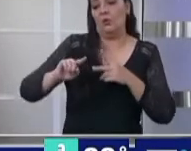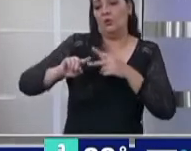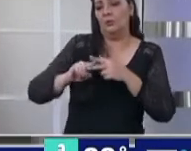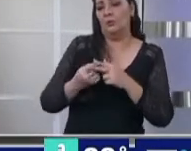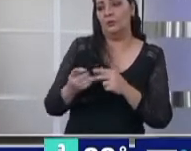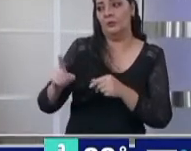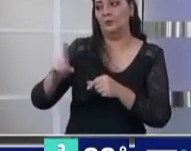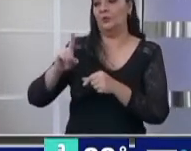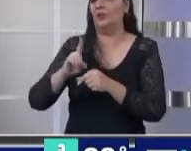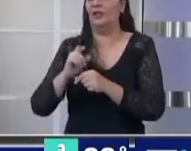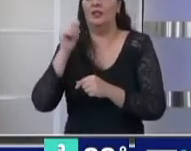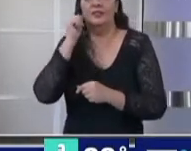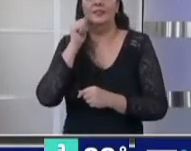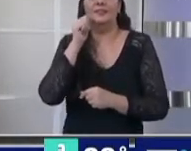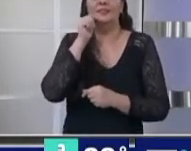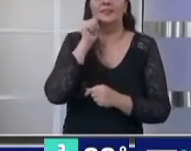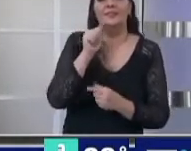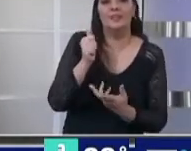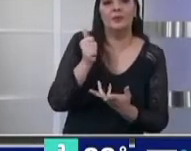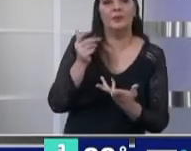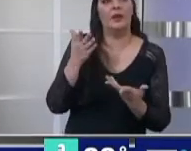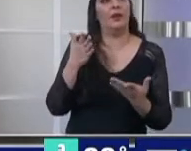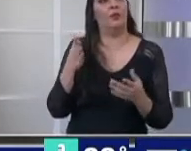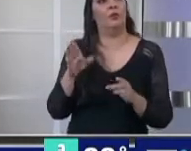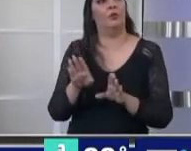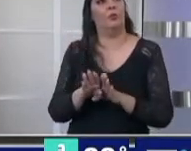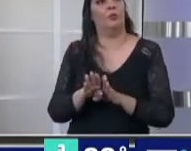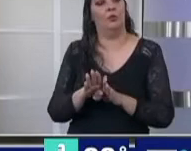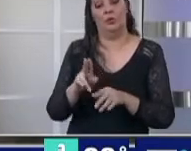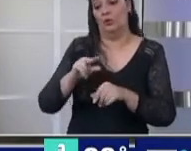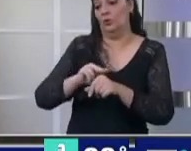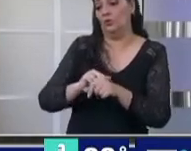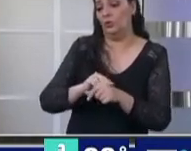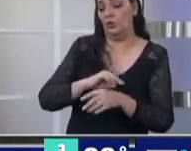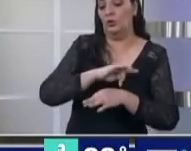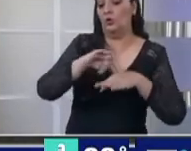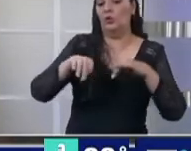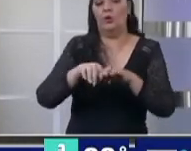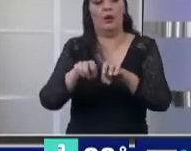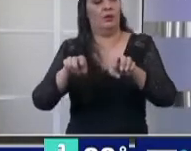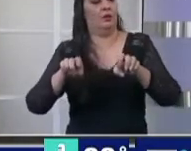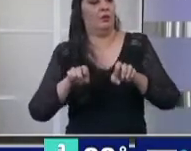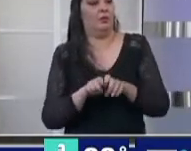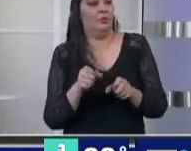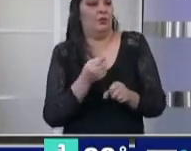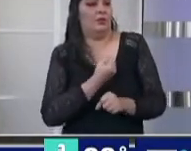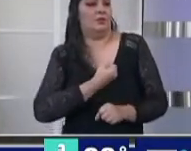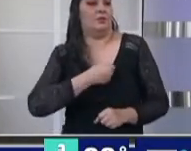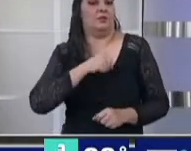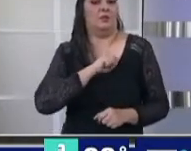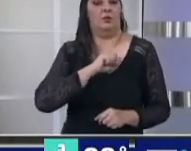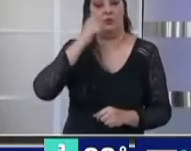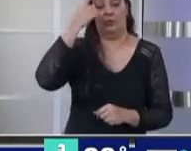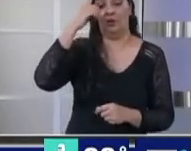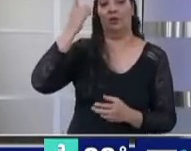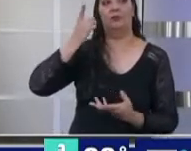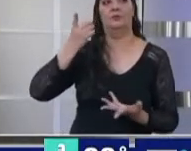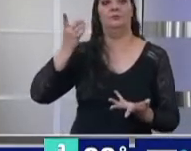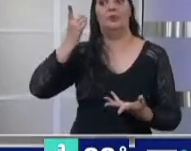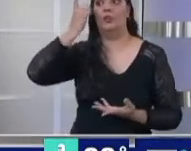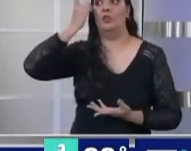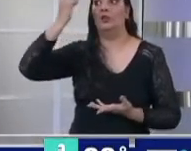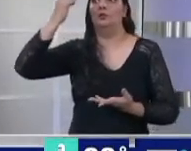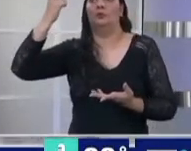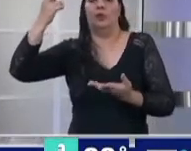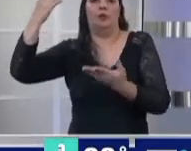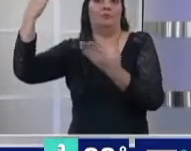hago oración por todo el equipo médico, por todo el equipo de salud, para que Dios nos dé